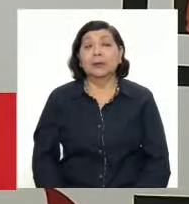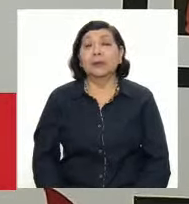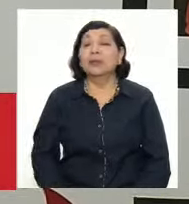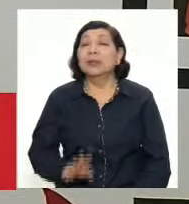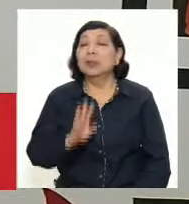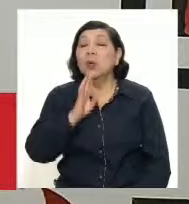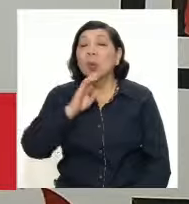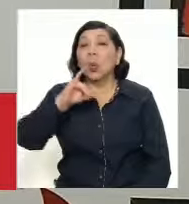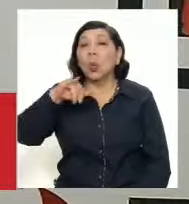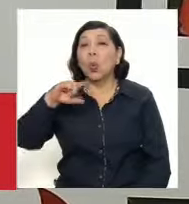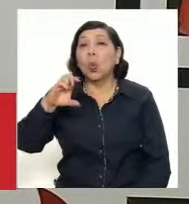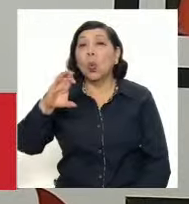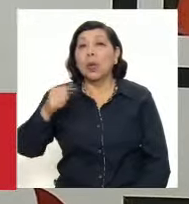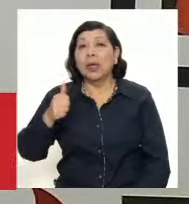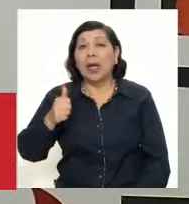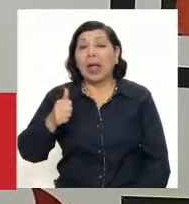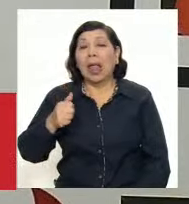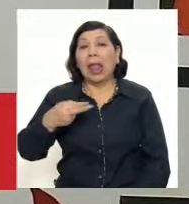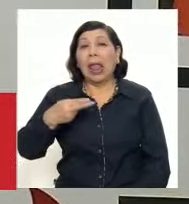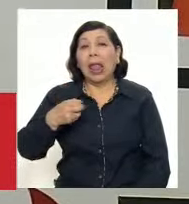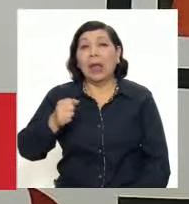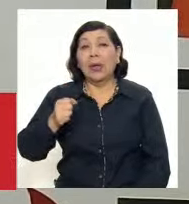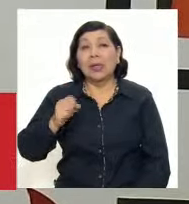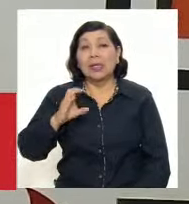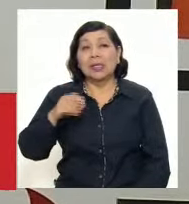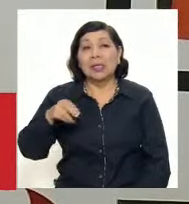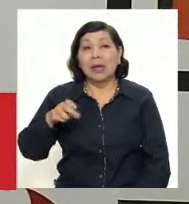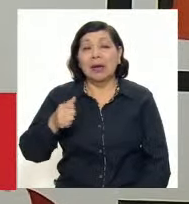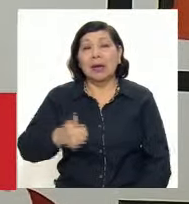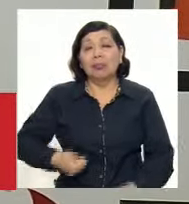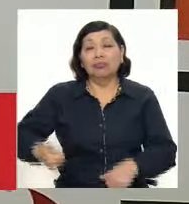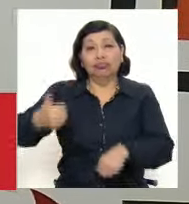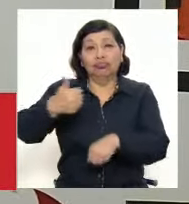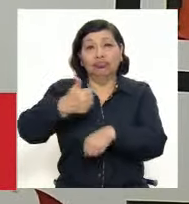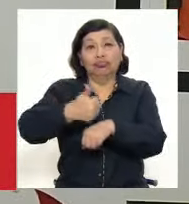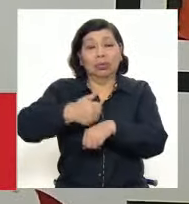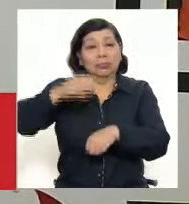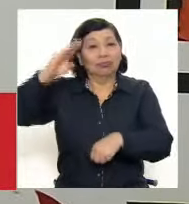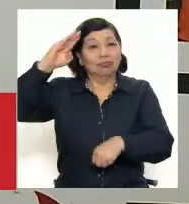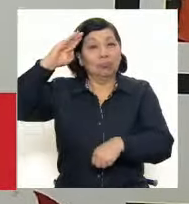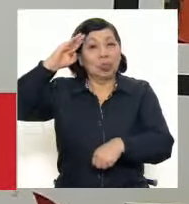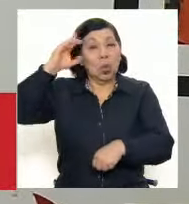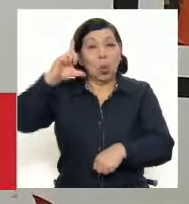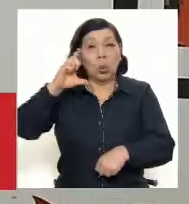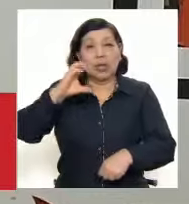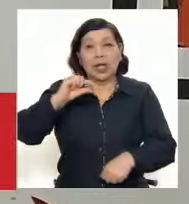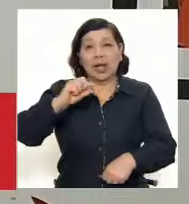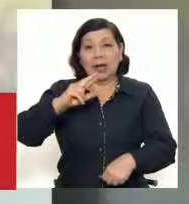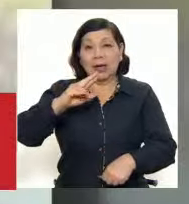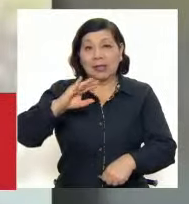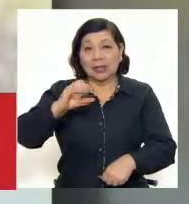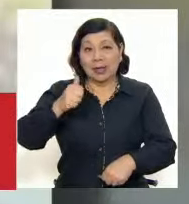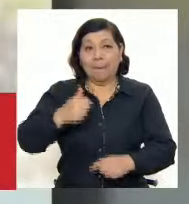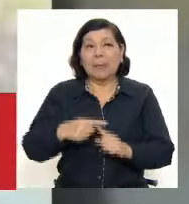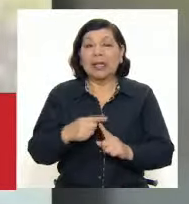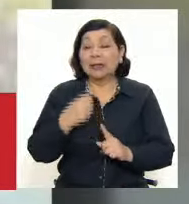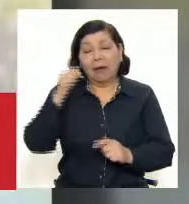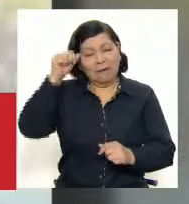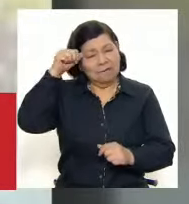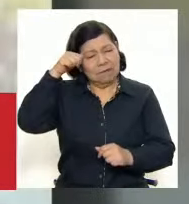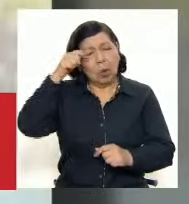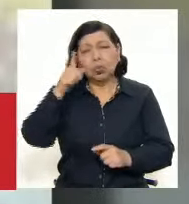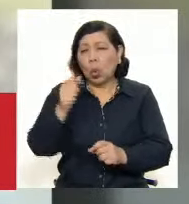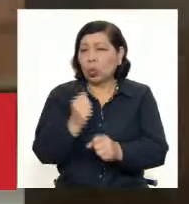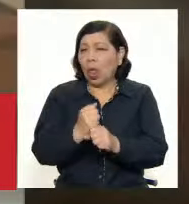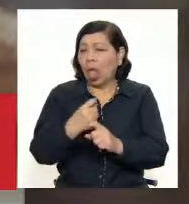la palabra de Julia panta viuda del héroe nacional del cepa el mayor del ejército peruano Luis Alberto García Rojas ella Recuerda